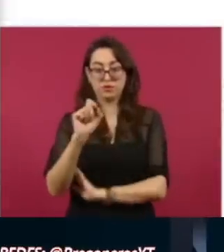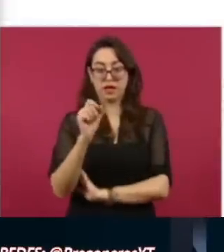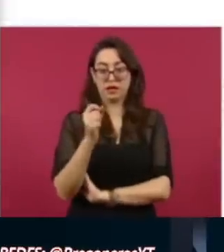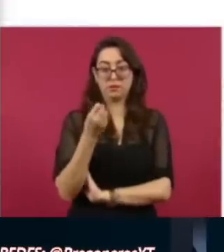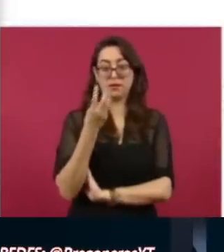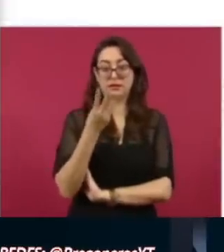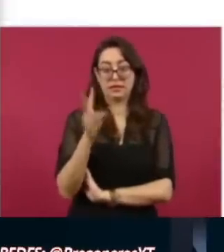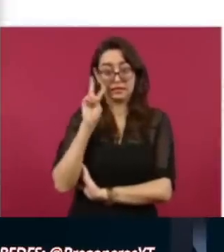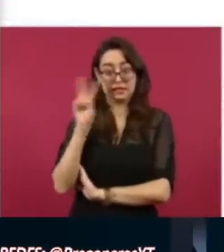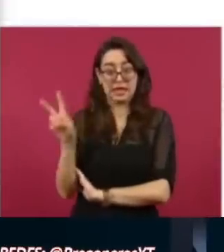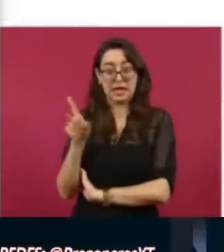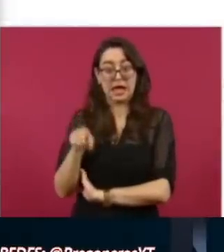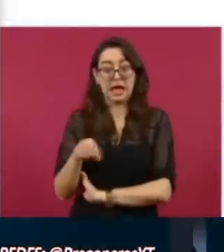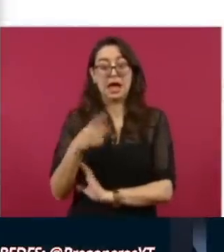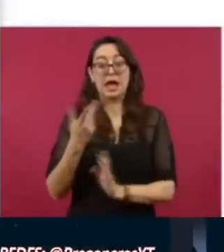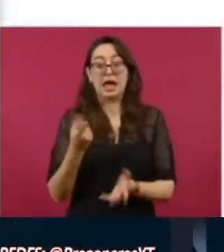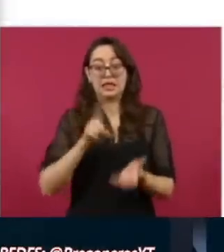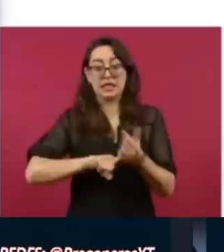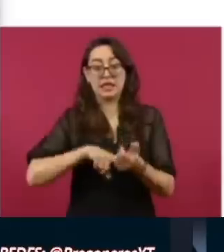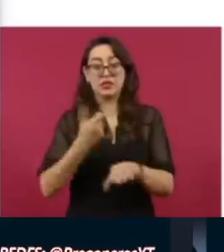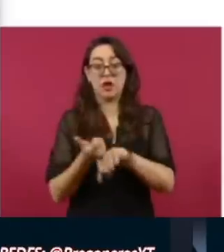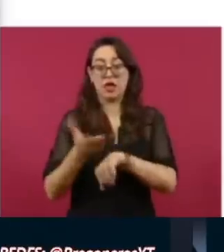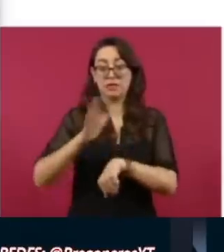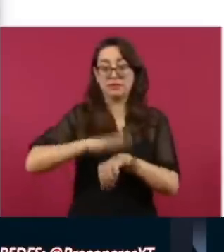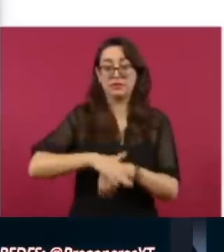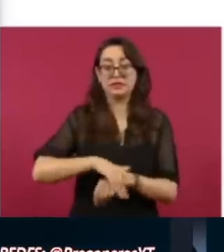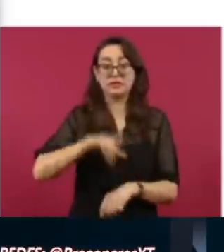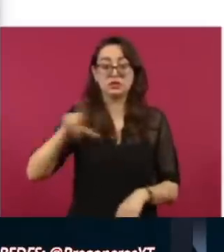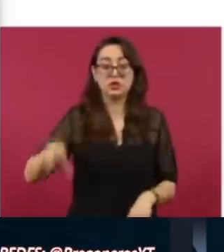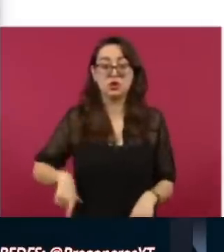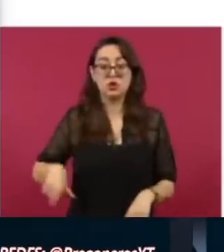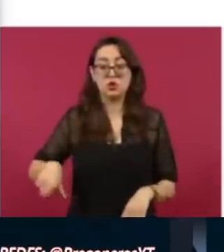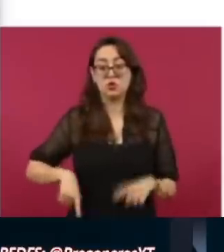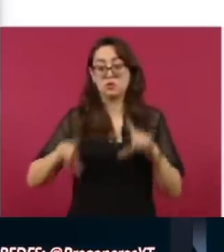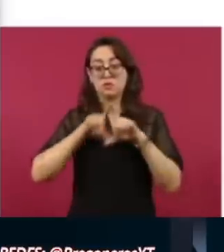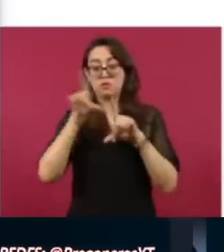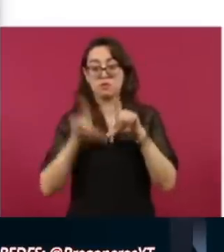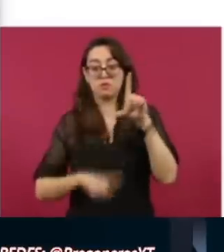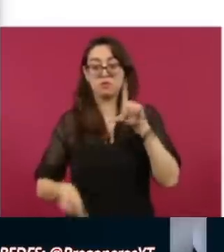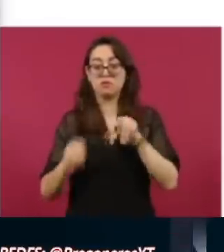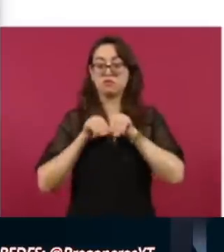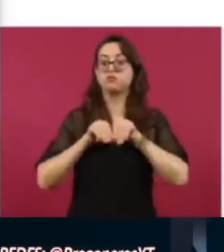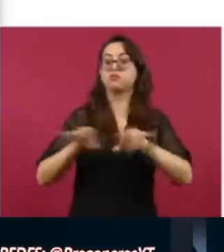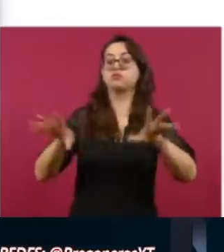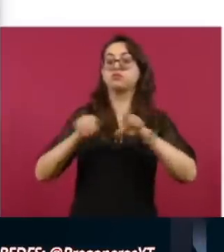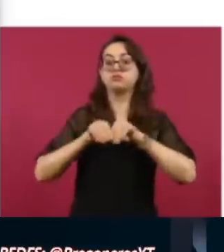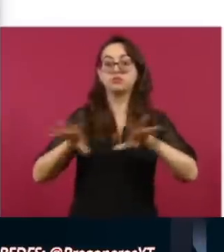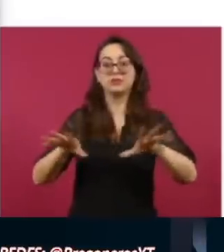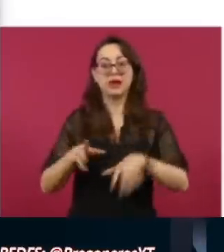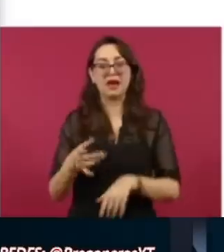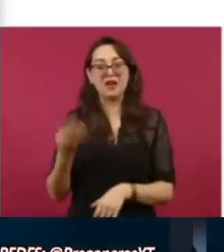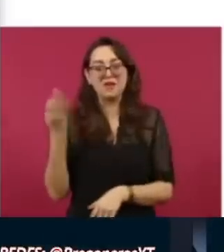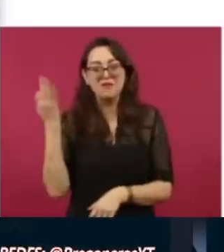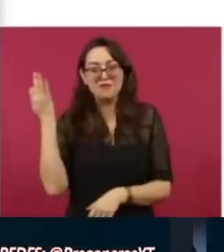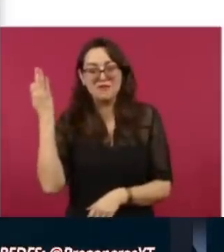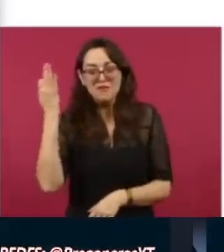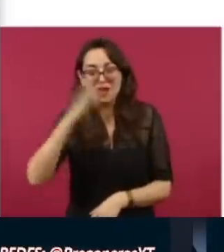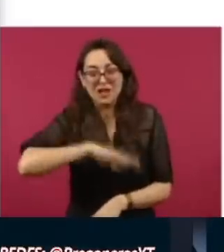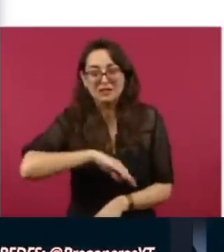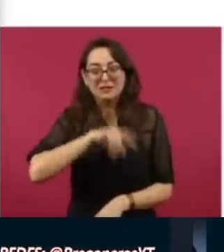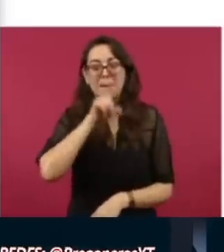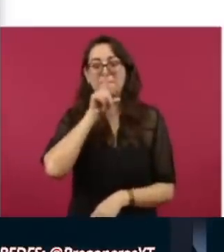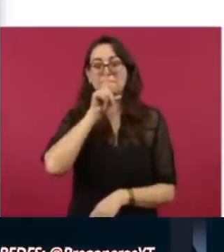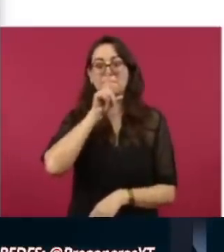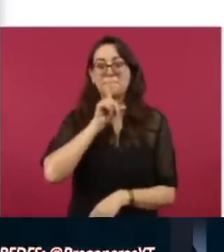información falsa sobre la administración pública federal y que usurpa la identidad del gobierno de México se hizo viral esta